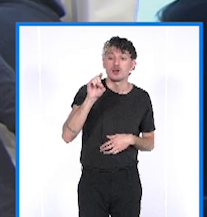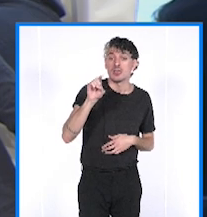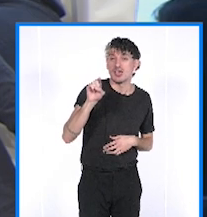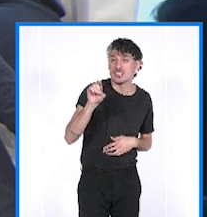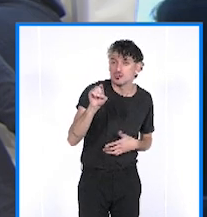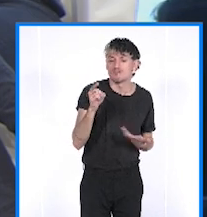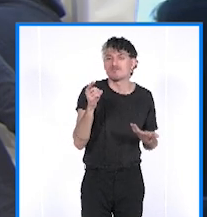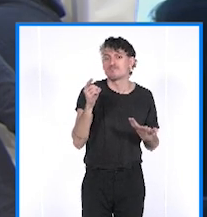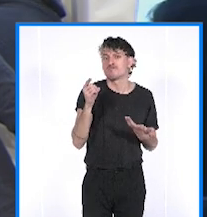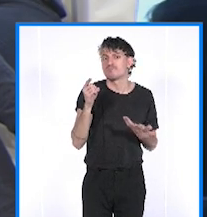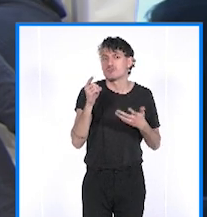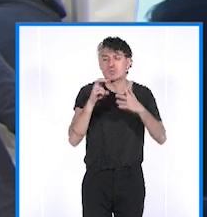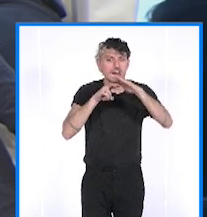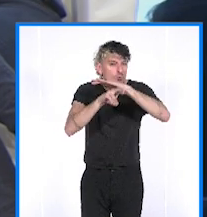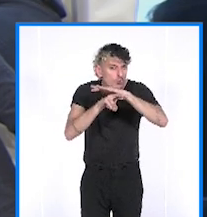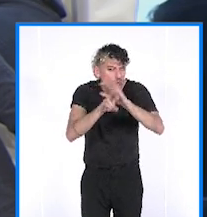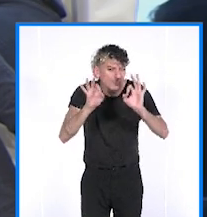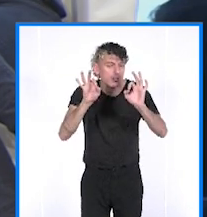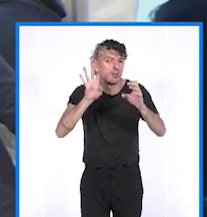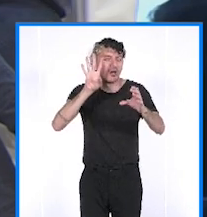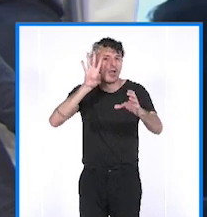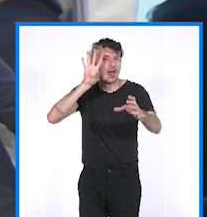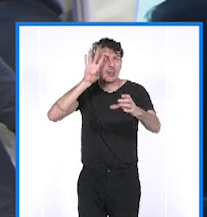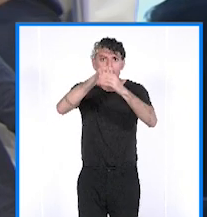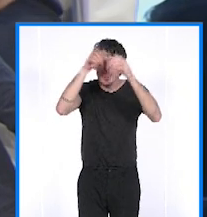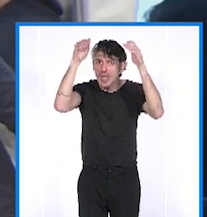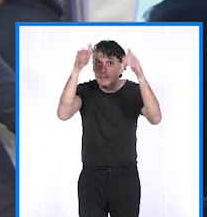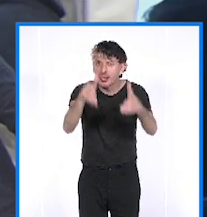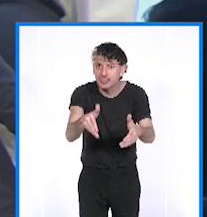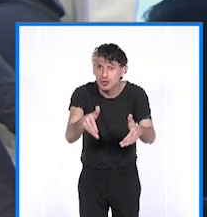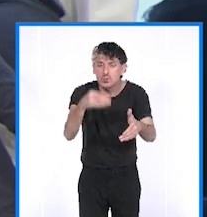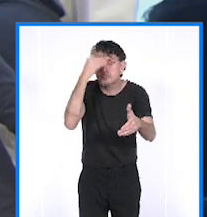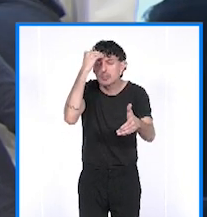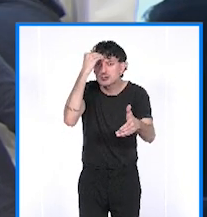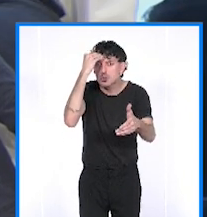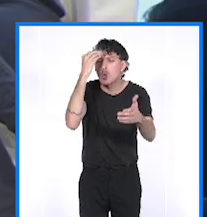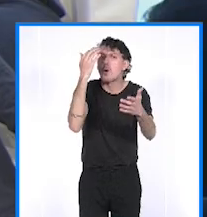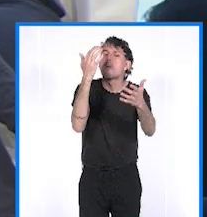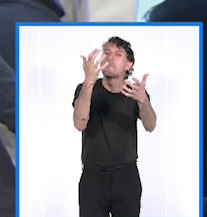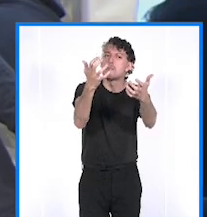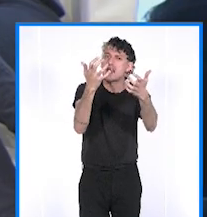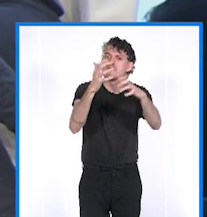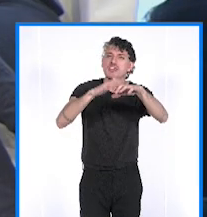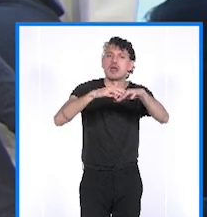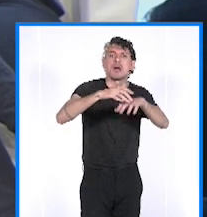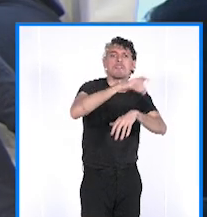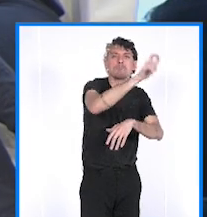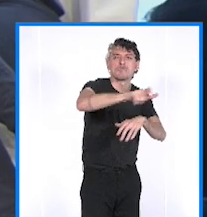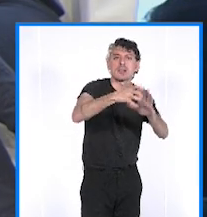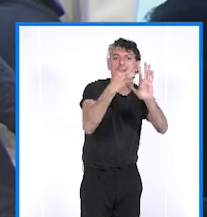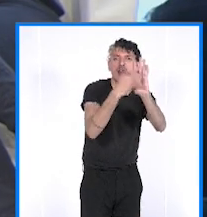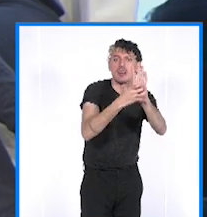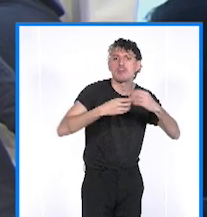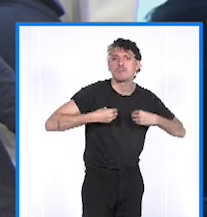no un recurso un modo de intervención eh que creo que sí beneficia y mejora la calidad de vida de la gente eh Por lo que